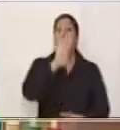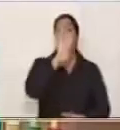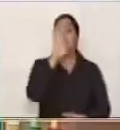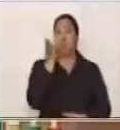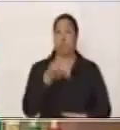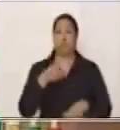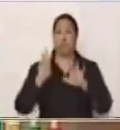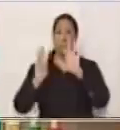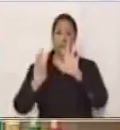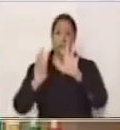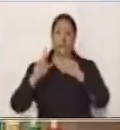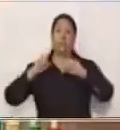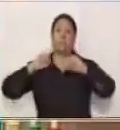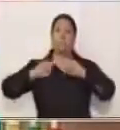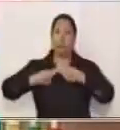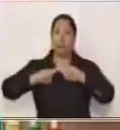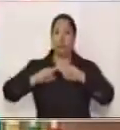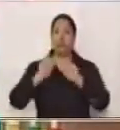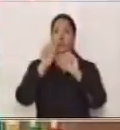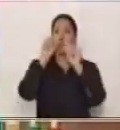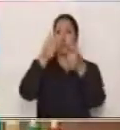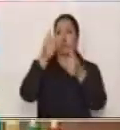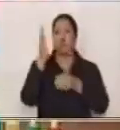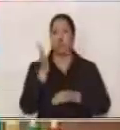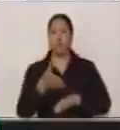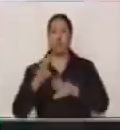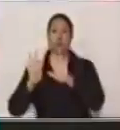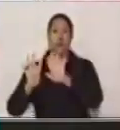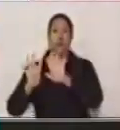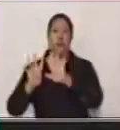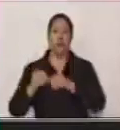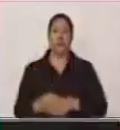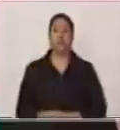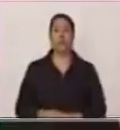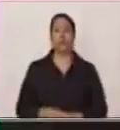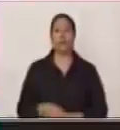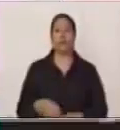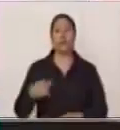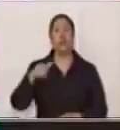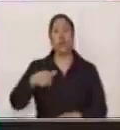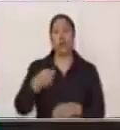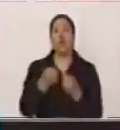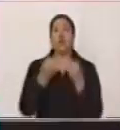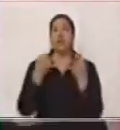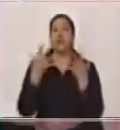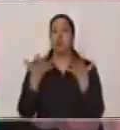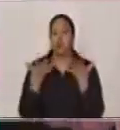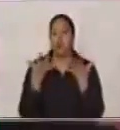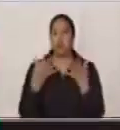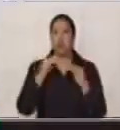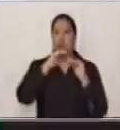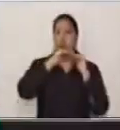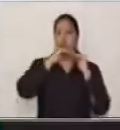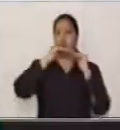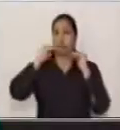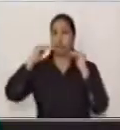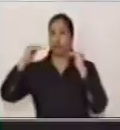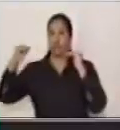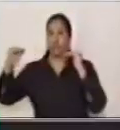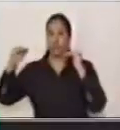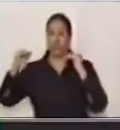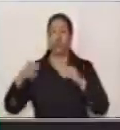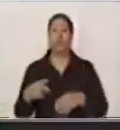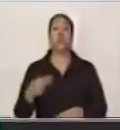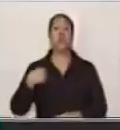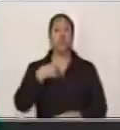4/8 por 15/9. Vamos a operar de forma lineal. Así que